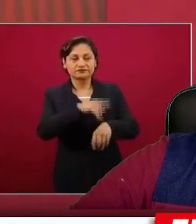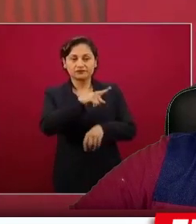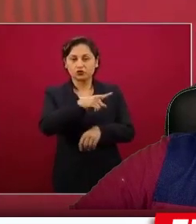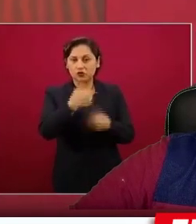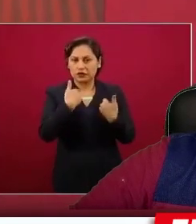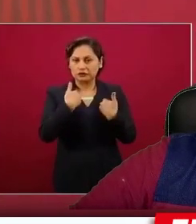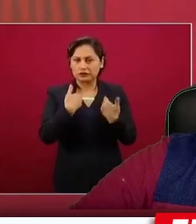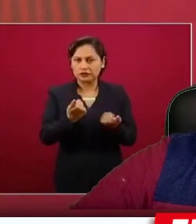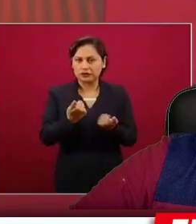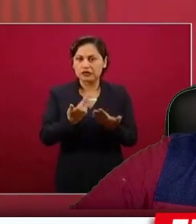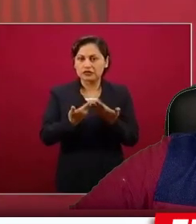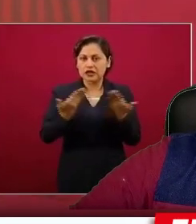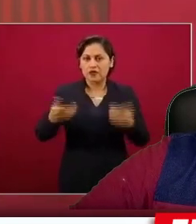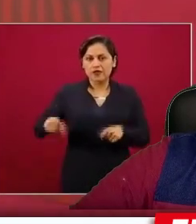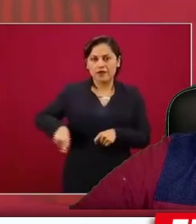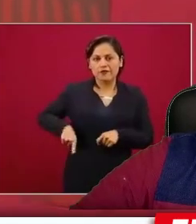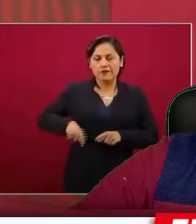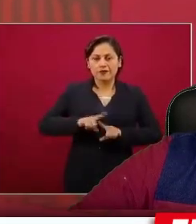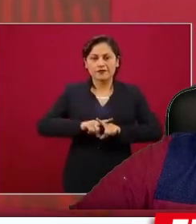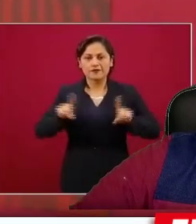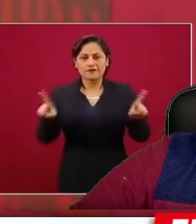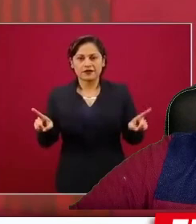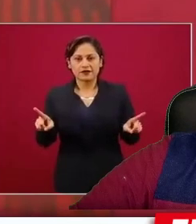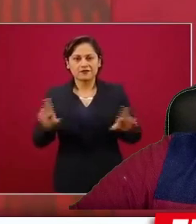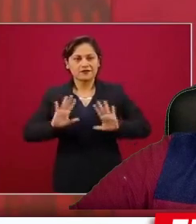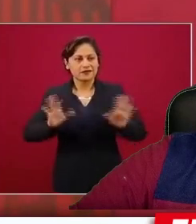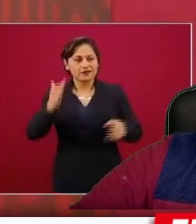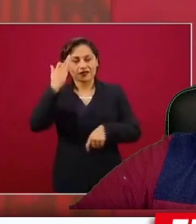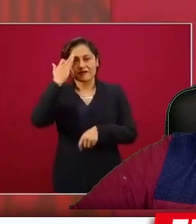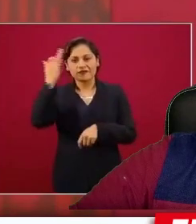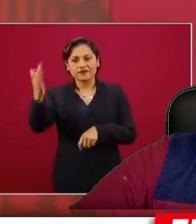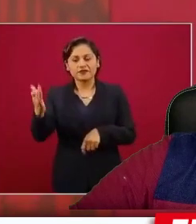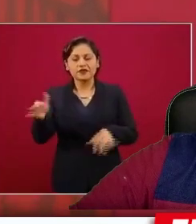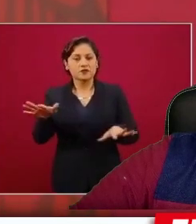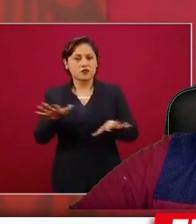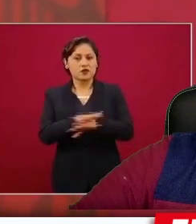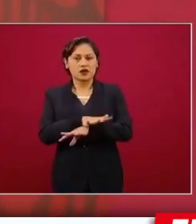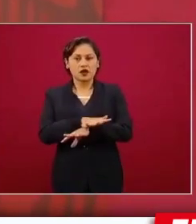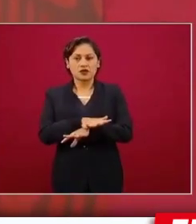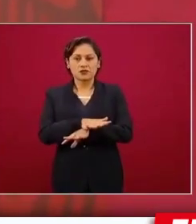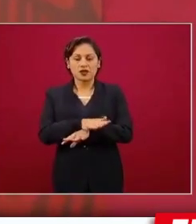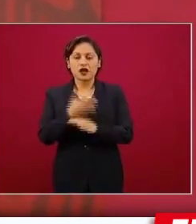que ya no se permitía el influyentismo.